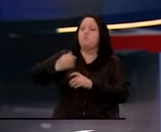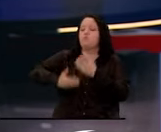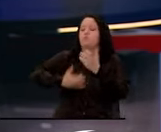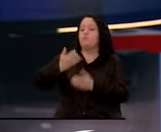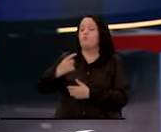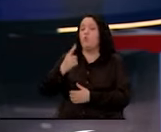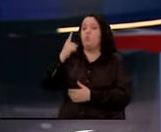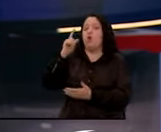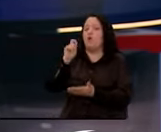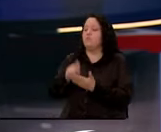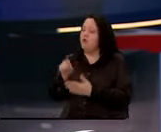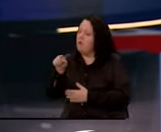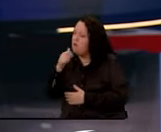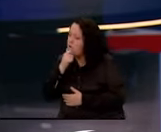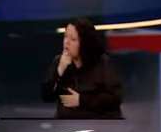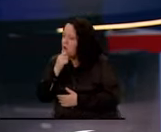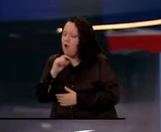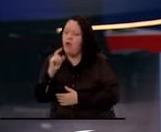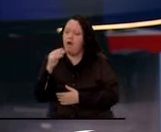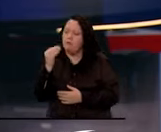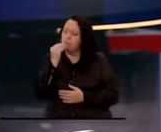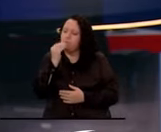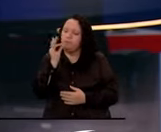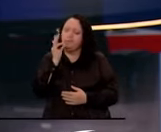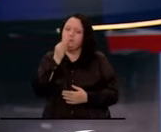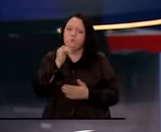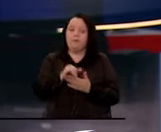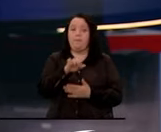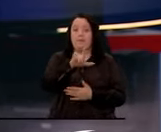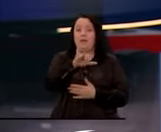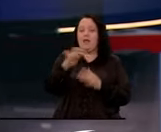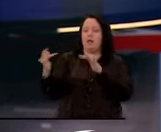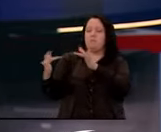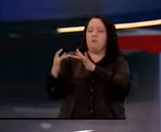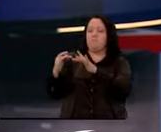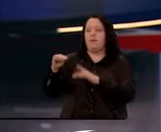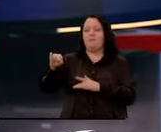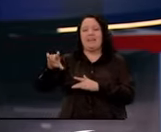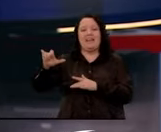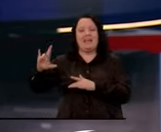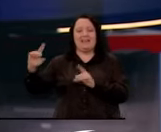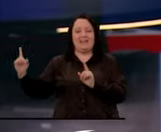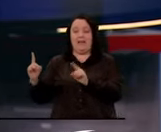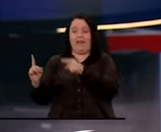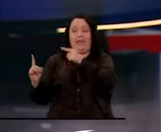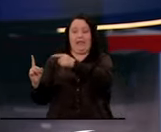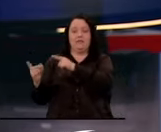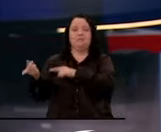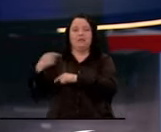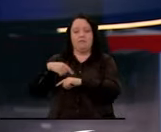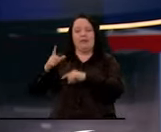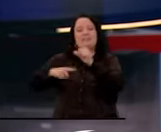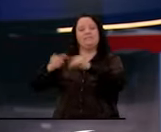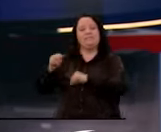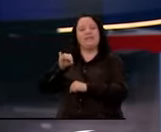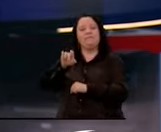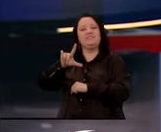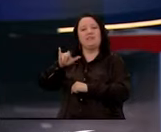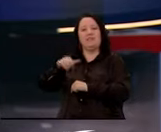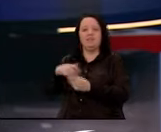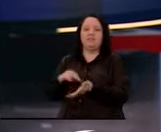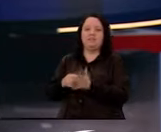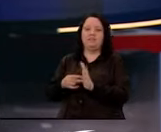viaje se encontró un destino que encanta el paladar piller Smith habló con Miller Prada quien también recibió una estrella micheline que es como el